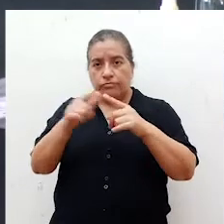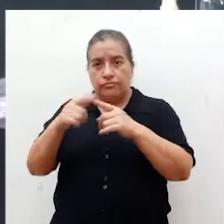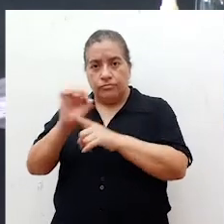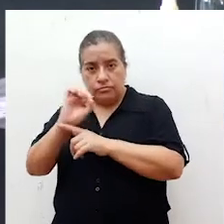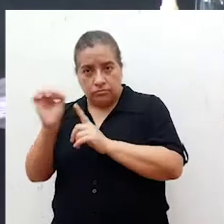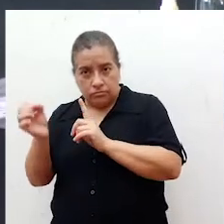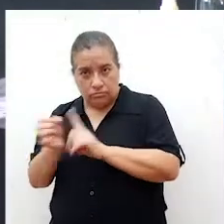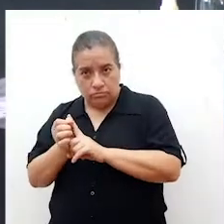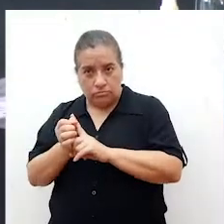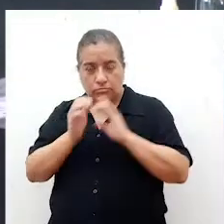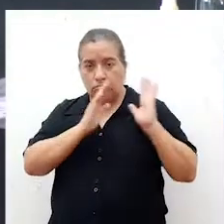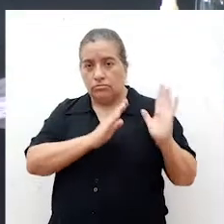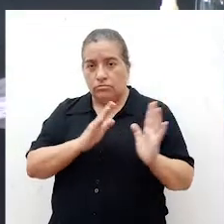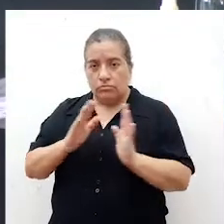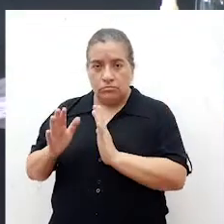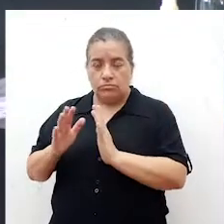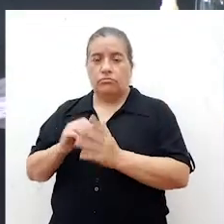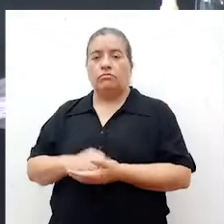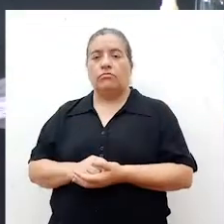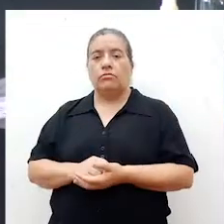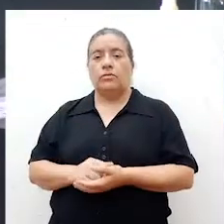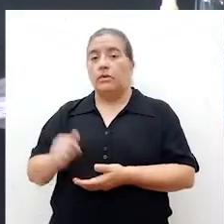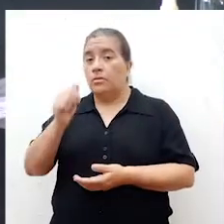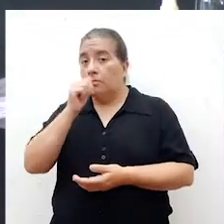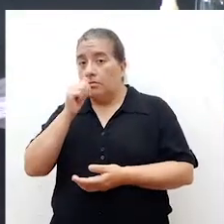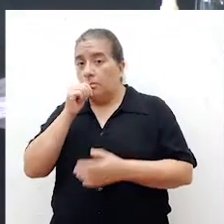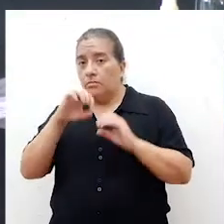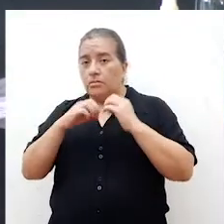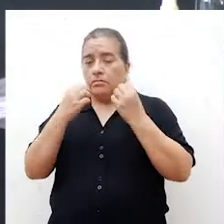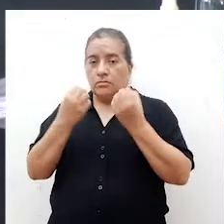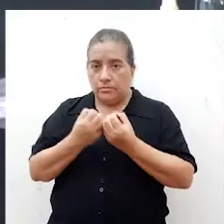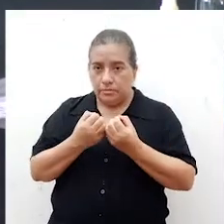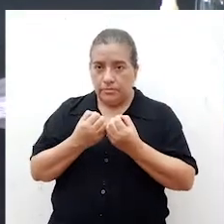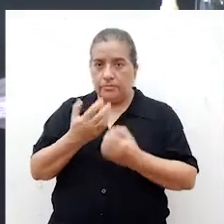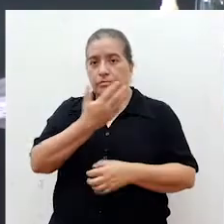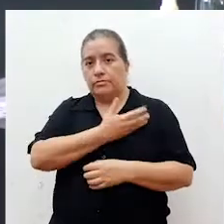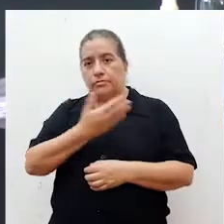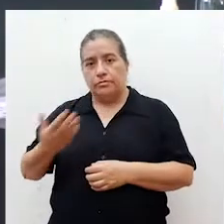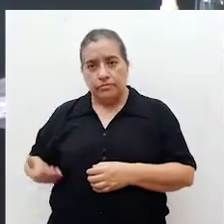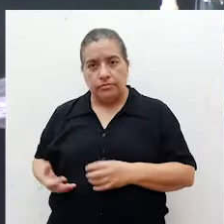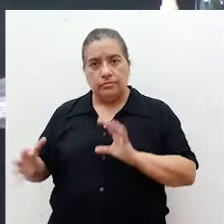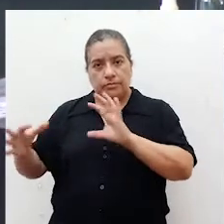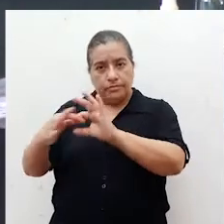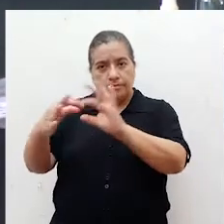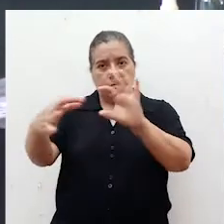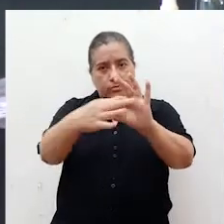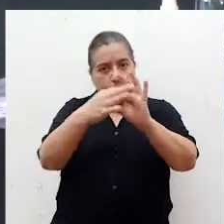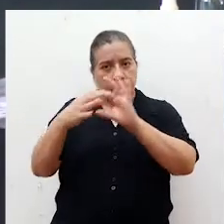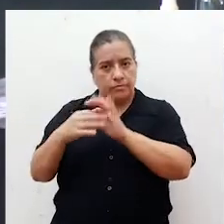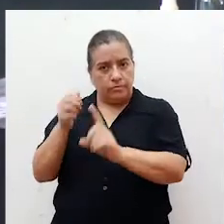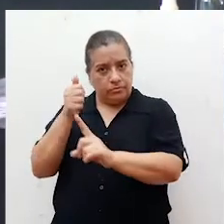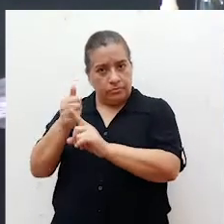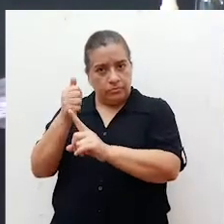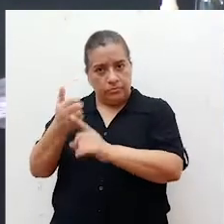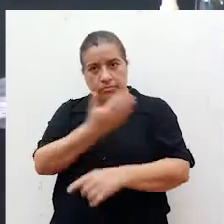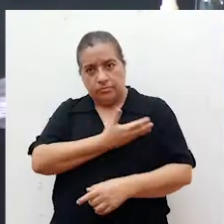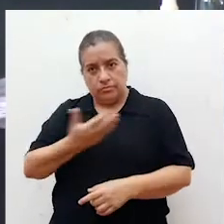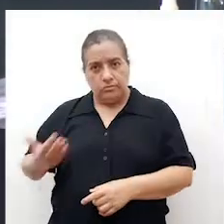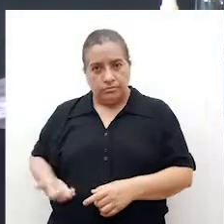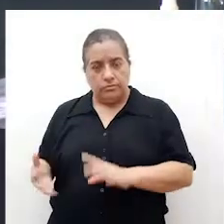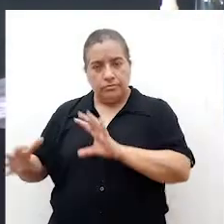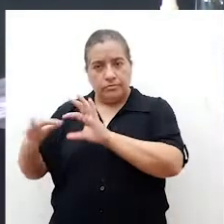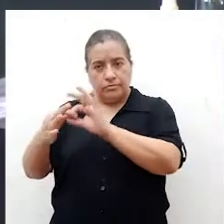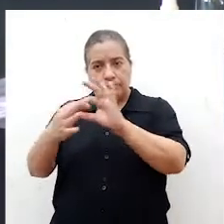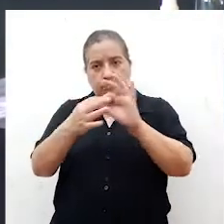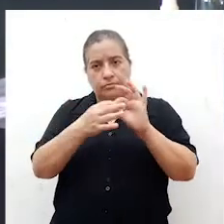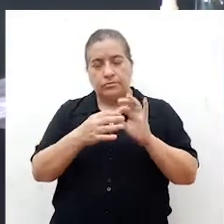que tiene el Estado de articular con la sociedad organizada, con el sector privado y también ella misma, es